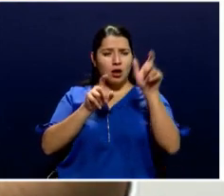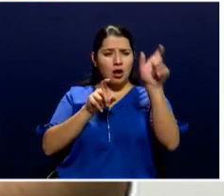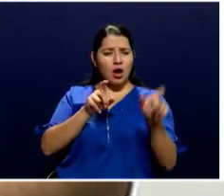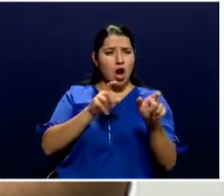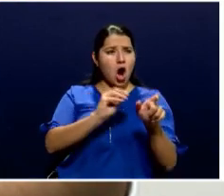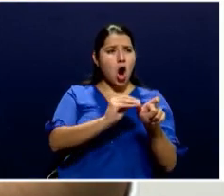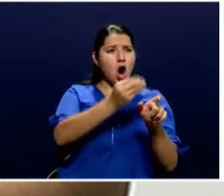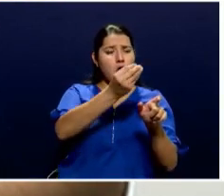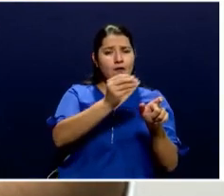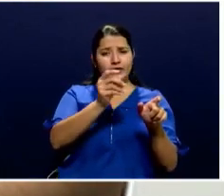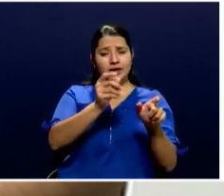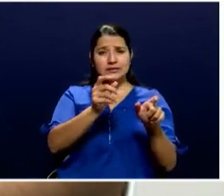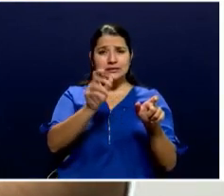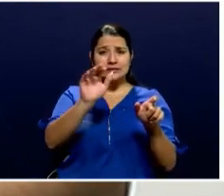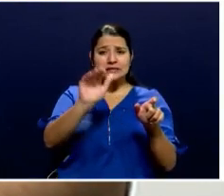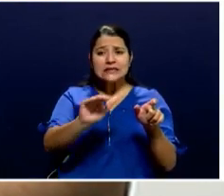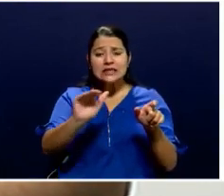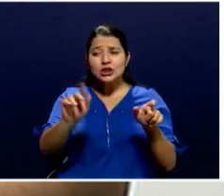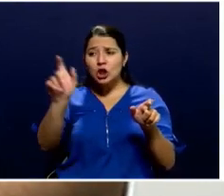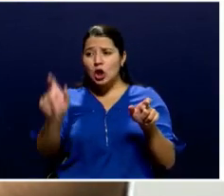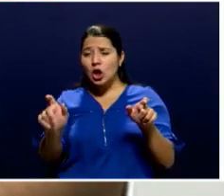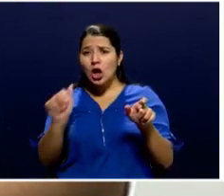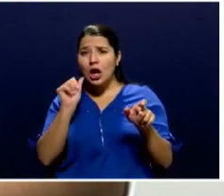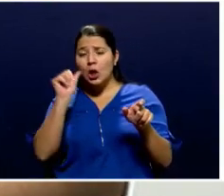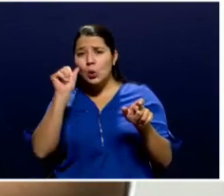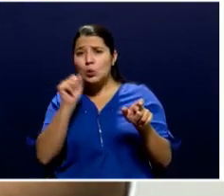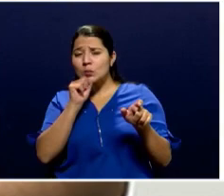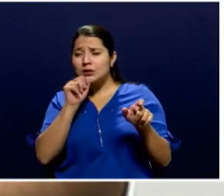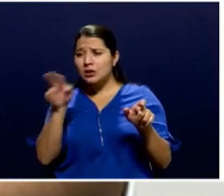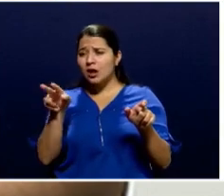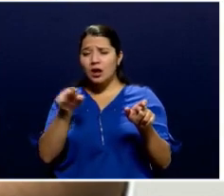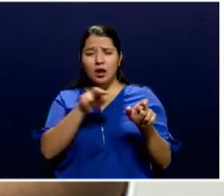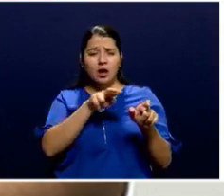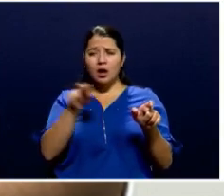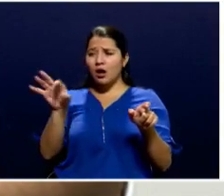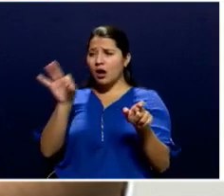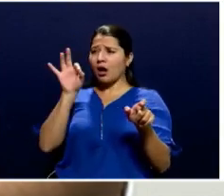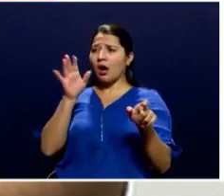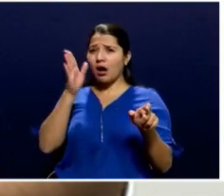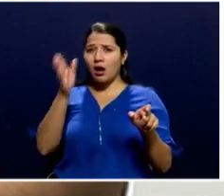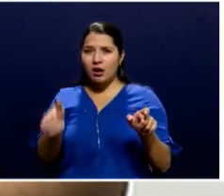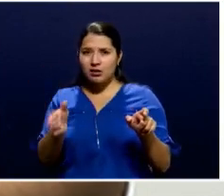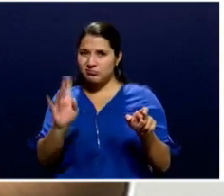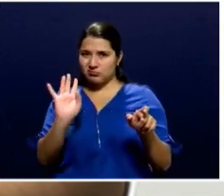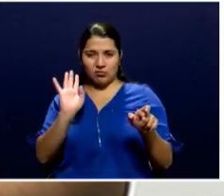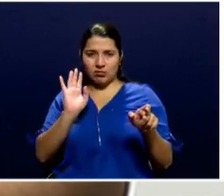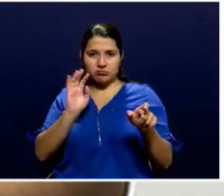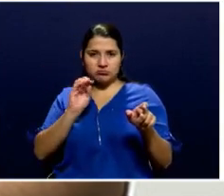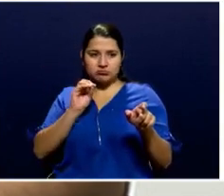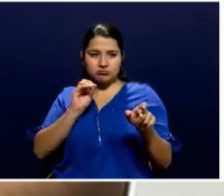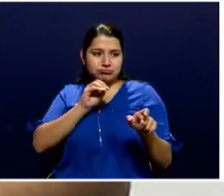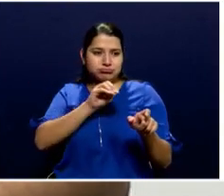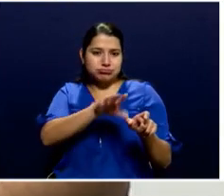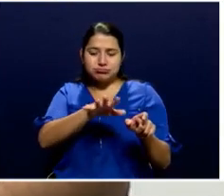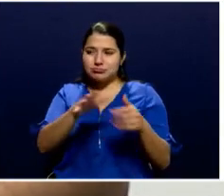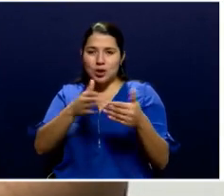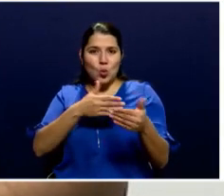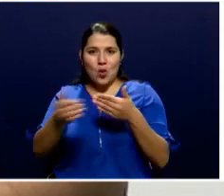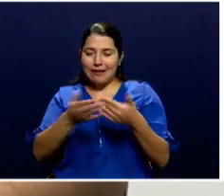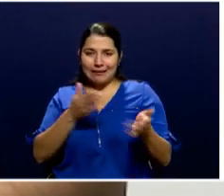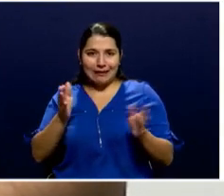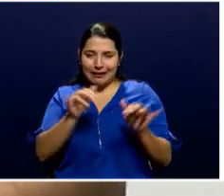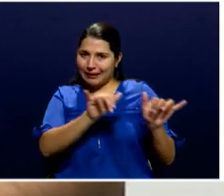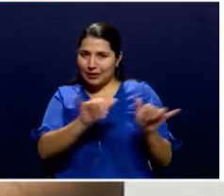infantil o un adulto mayor. El virus va a tratar de infectar la mayor cantidad de pacientes que puede infectarlo.